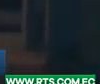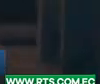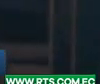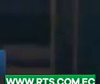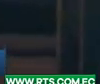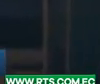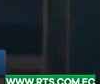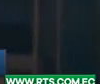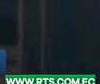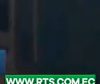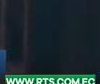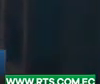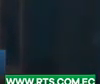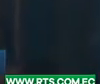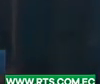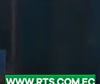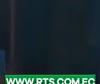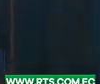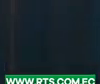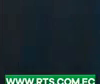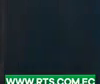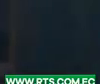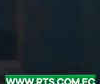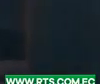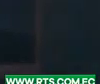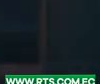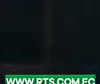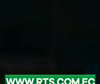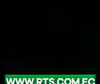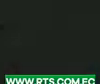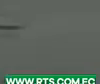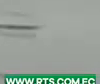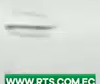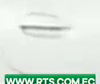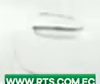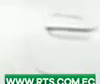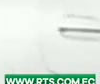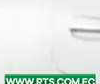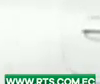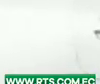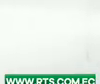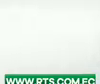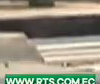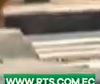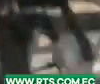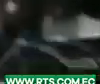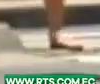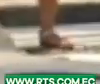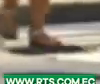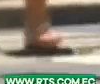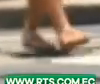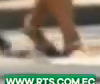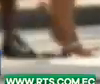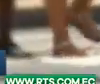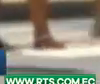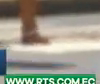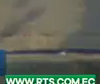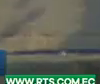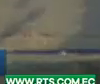Zaruma, allí siquiera hay 20 muchachas venezolanas. Mujeres y travestis ofrecen sus servicios en la